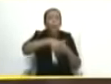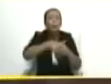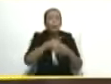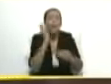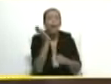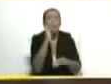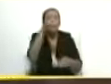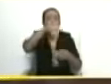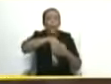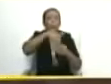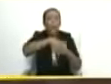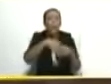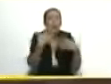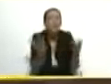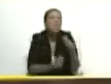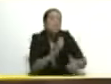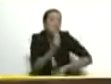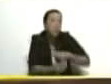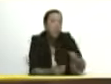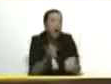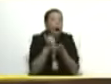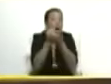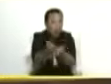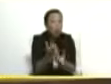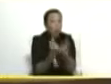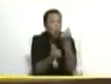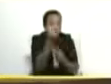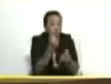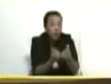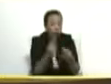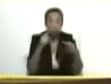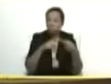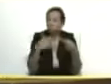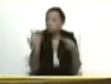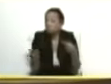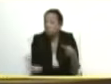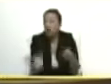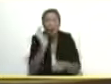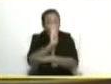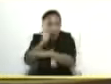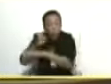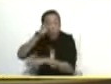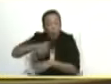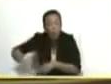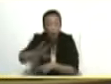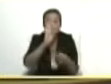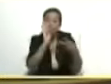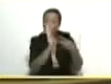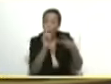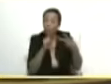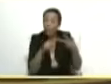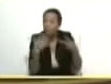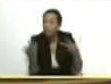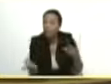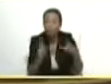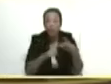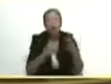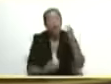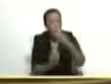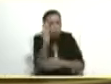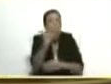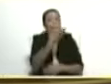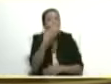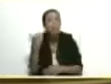votos? ¿Ayudó a la economía? ¿Protegió al pueblo? ¿Construyó una